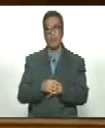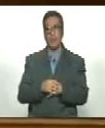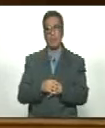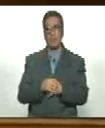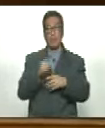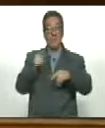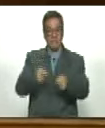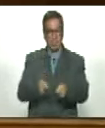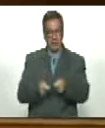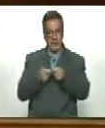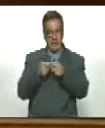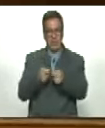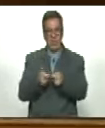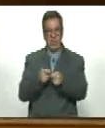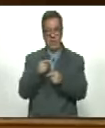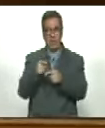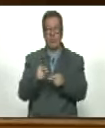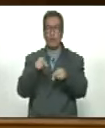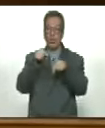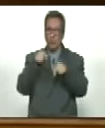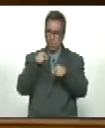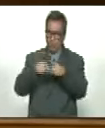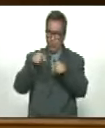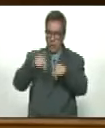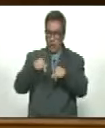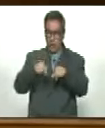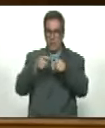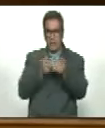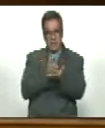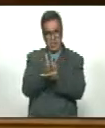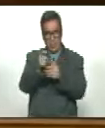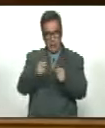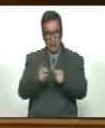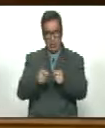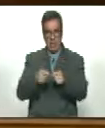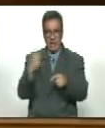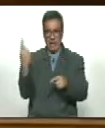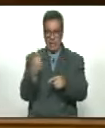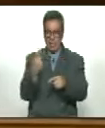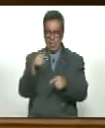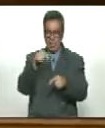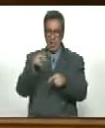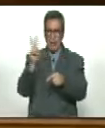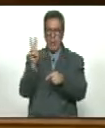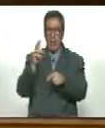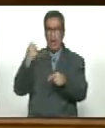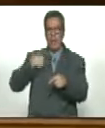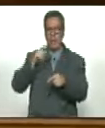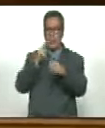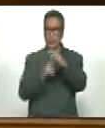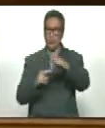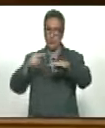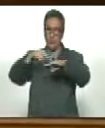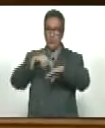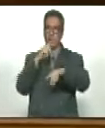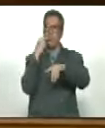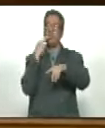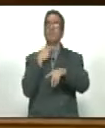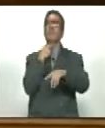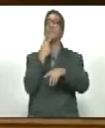Que cuando intentaron e intentan actuar contra Venezuela, Venezuela se levanta con una sola